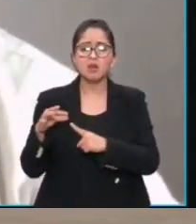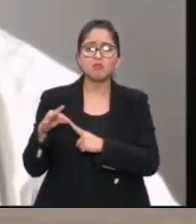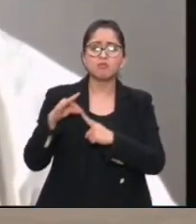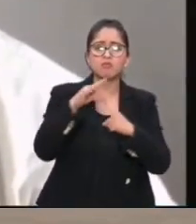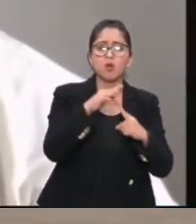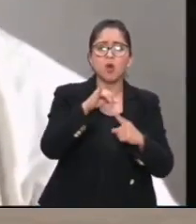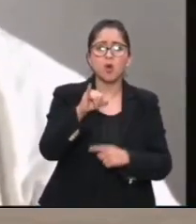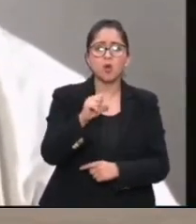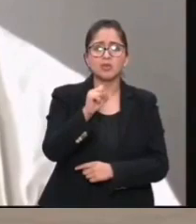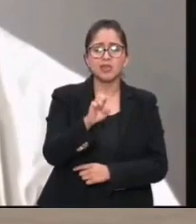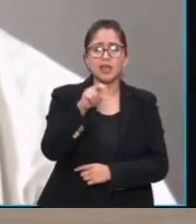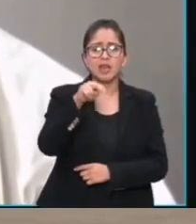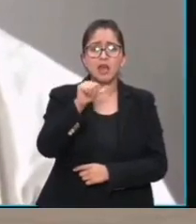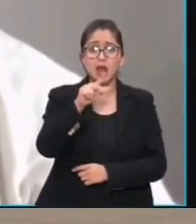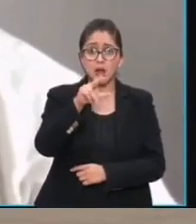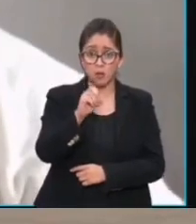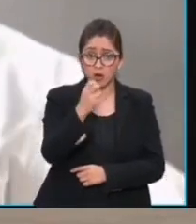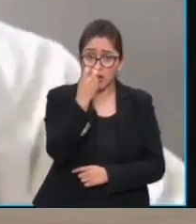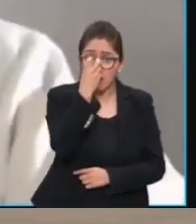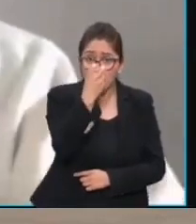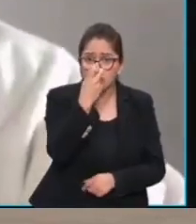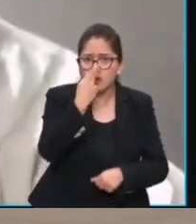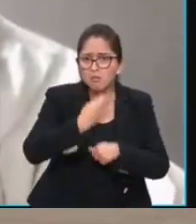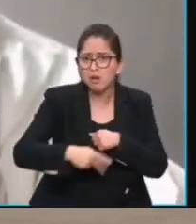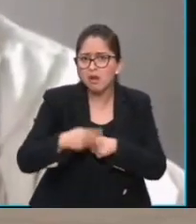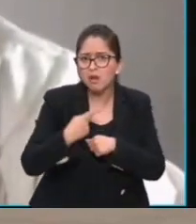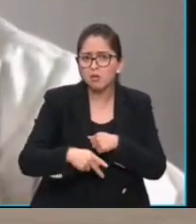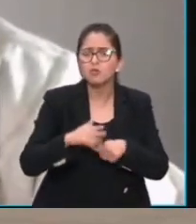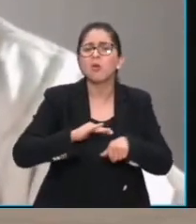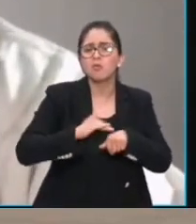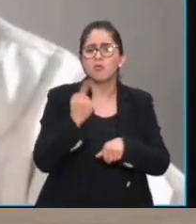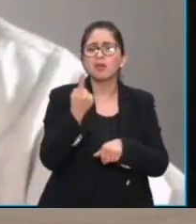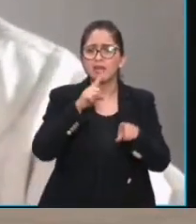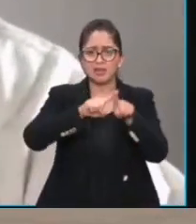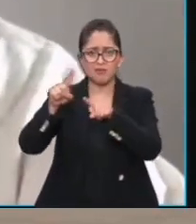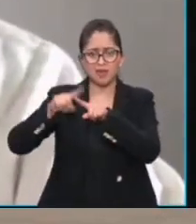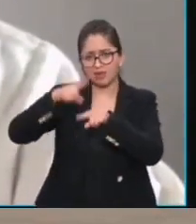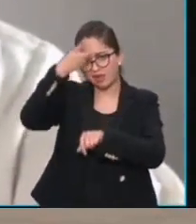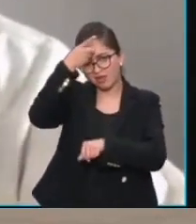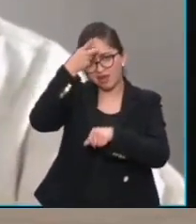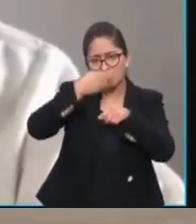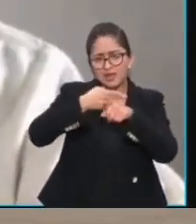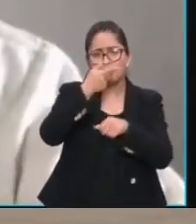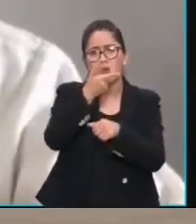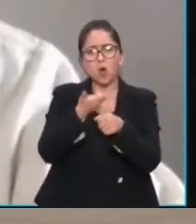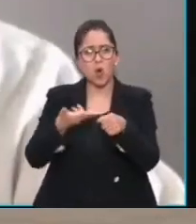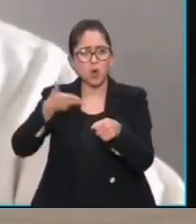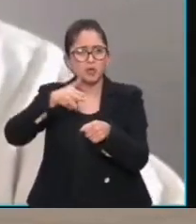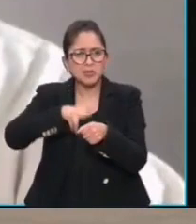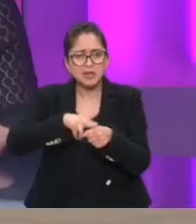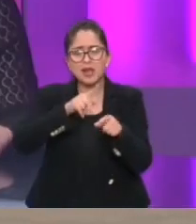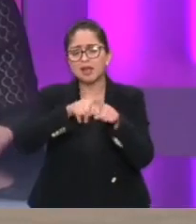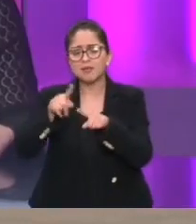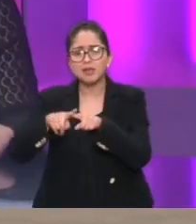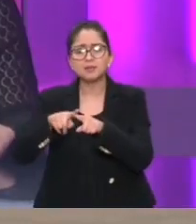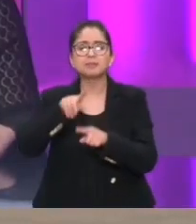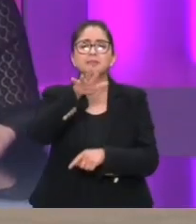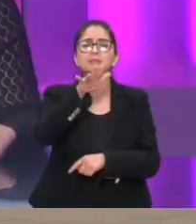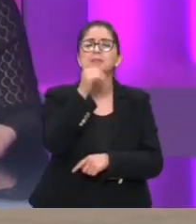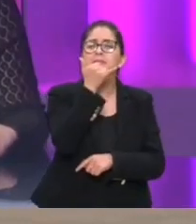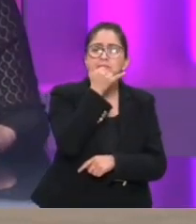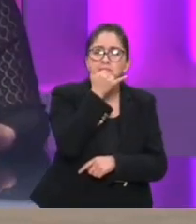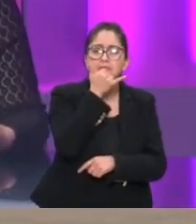eso es muy peligroso. Porque estos mismos directivos en hospitales, por ejemplo, el Federico Borges,